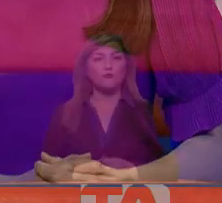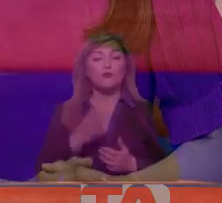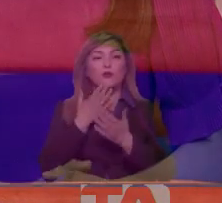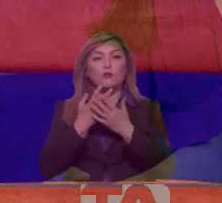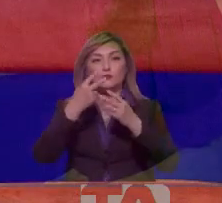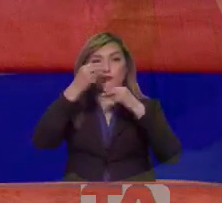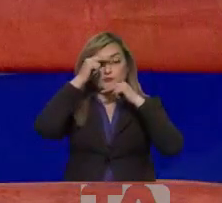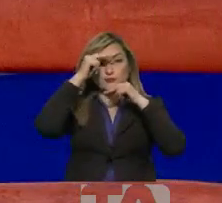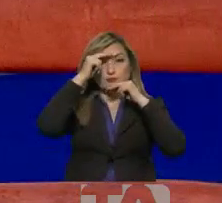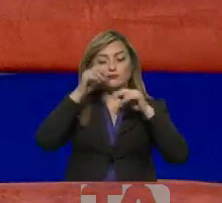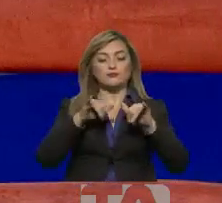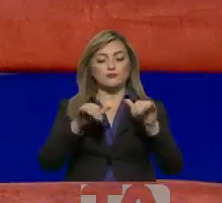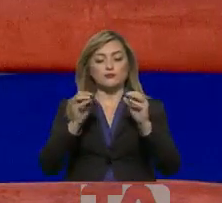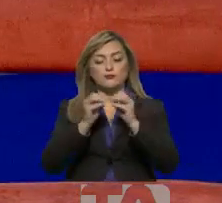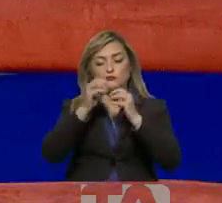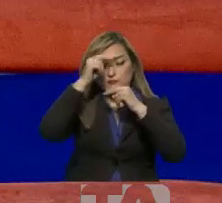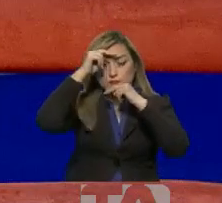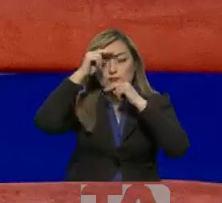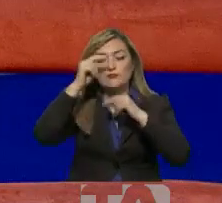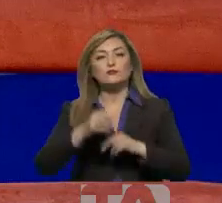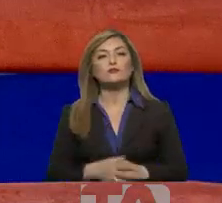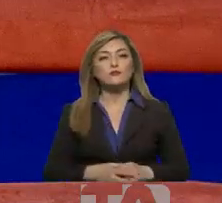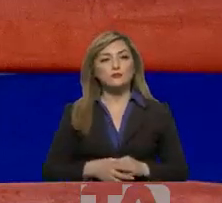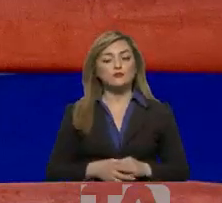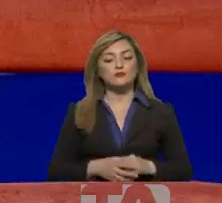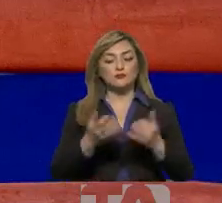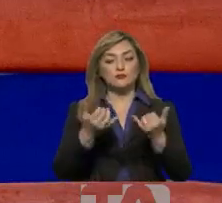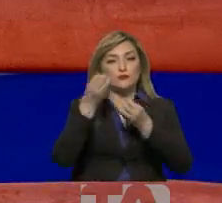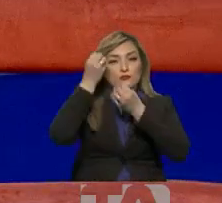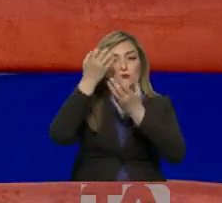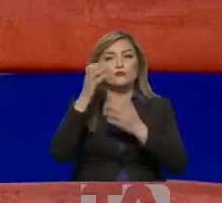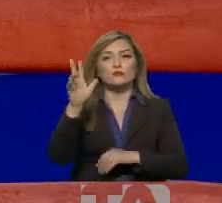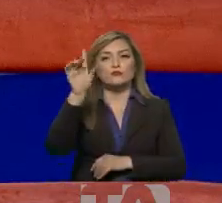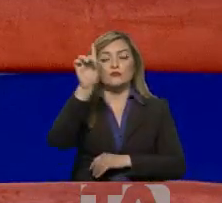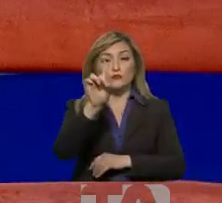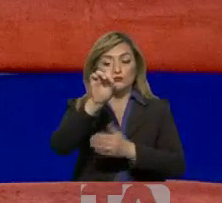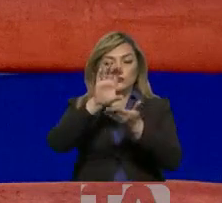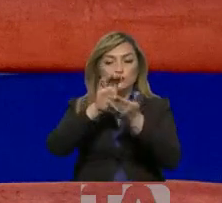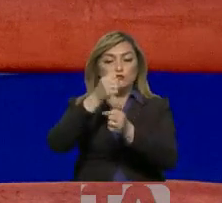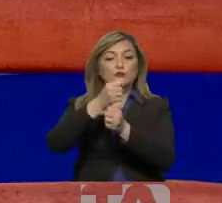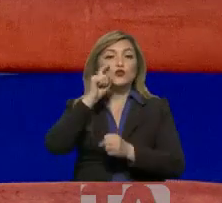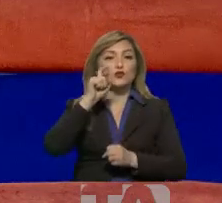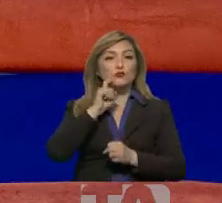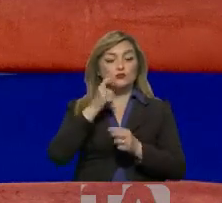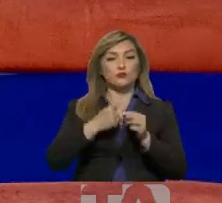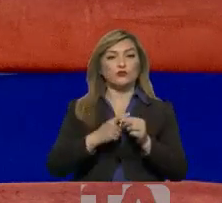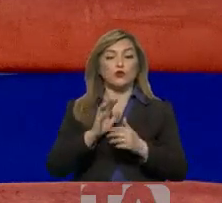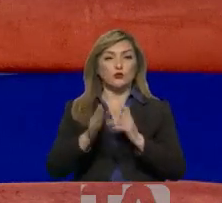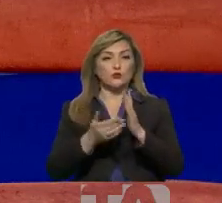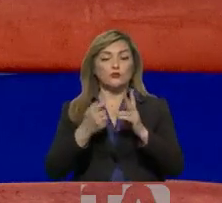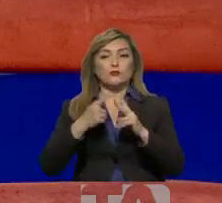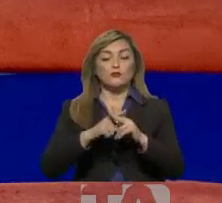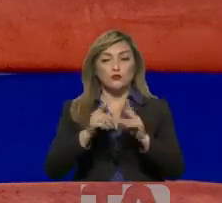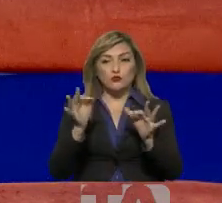www.quito.gob.es. Gracias por continuar con nosotros. Seguimos con más noticias. Les contamos que desde hoy 31 centros de tolerancia de Quito nuevamente empezarán